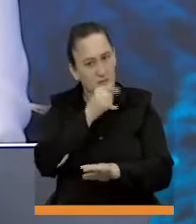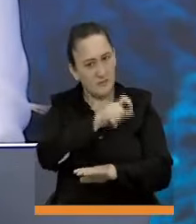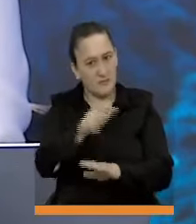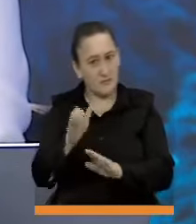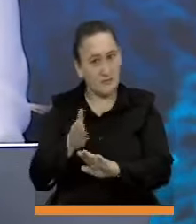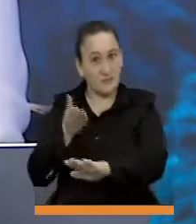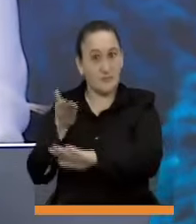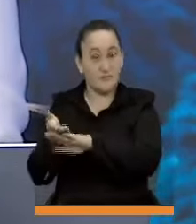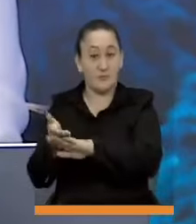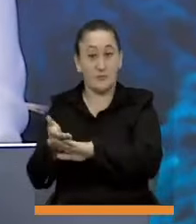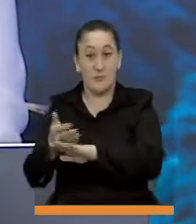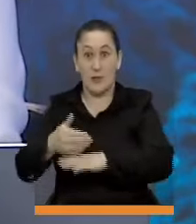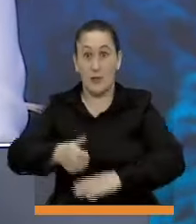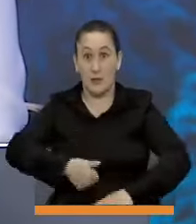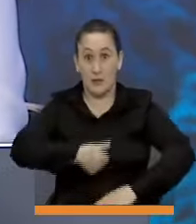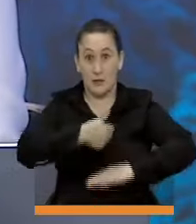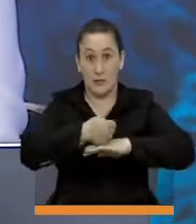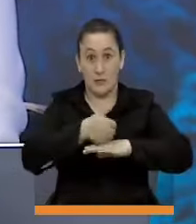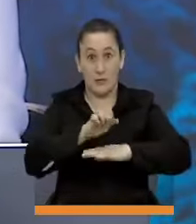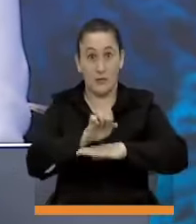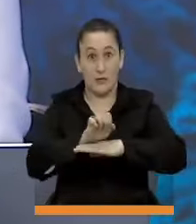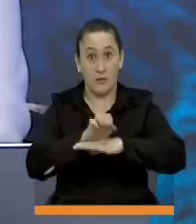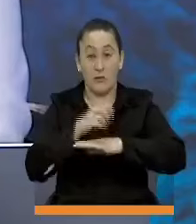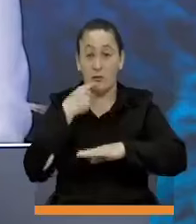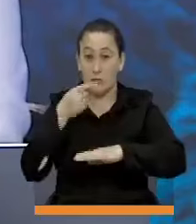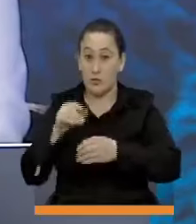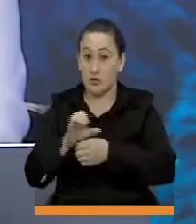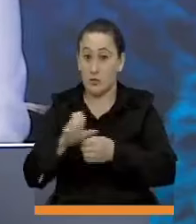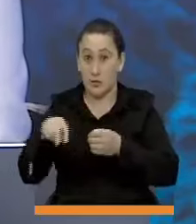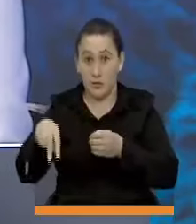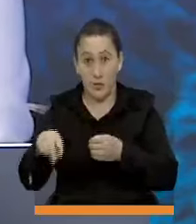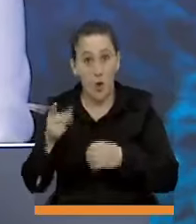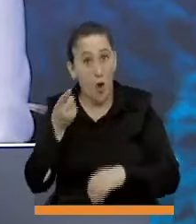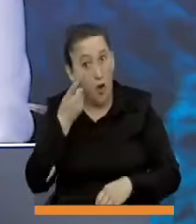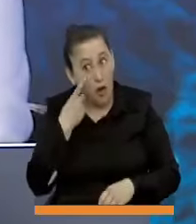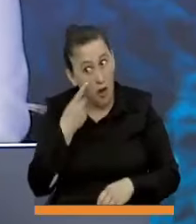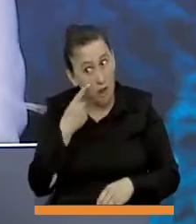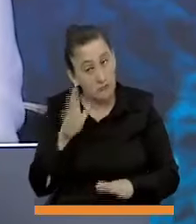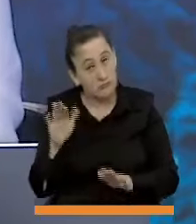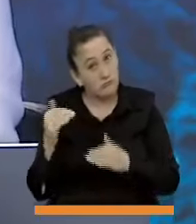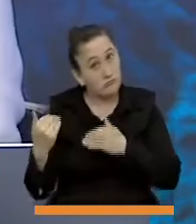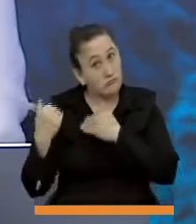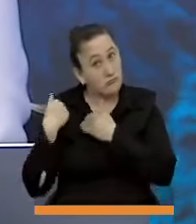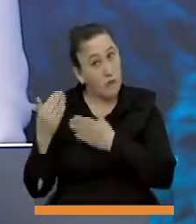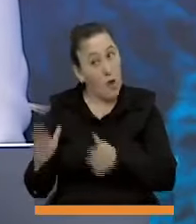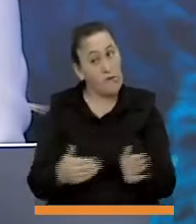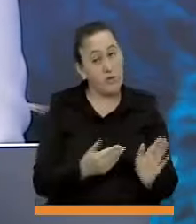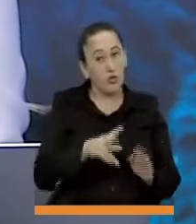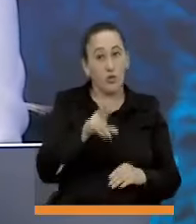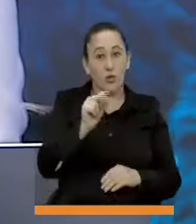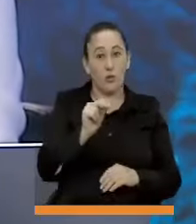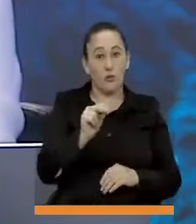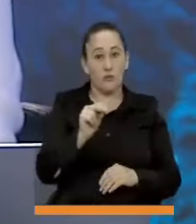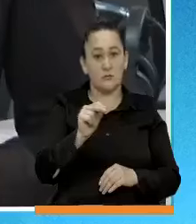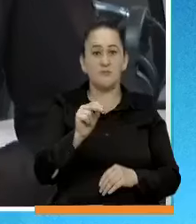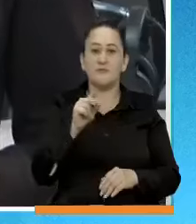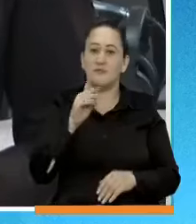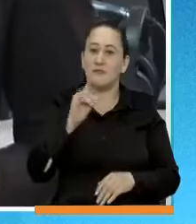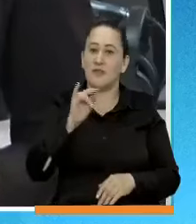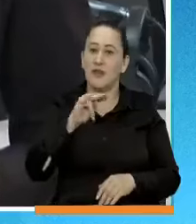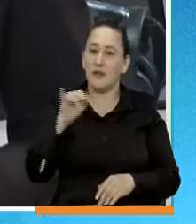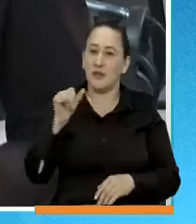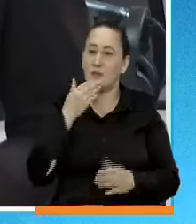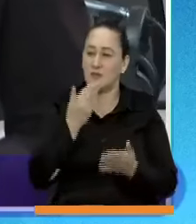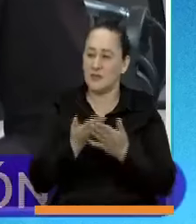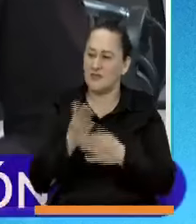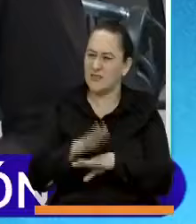contribuyentes. El director de la entidad solicitó a los ciudadanos no evadir sus responsabilidades tributarias. Dani Carlos Correa, muy buenas